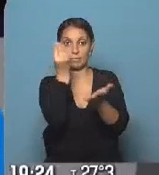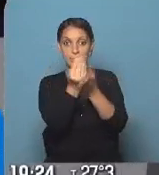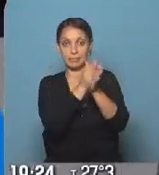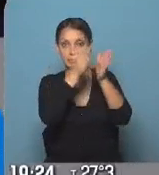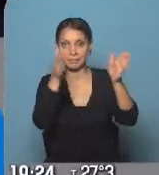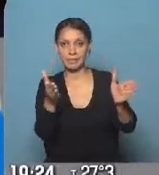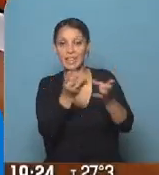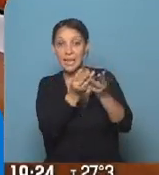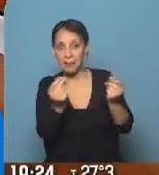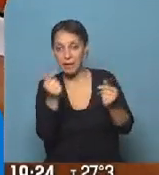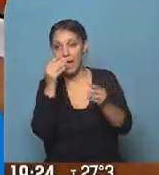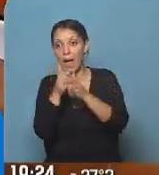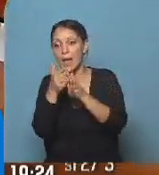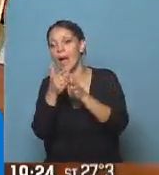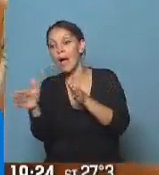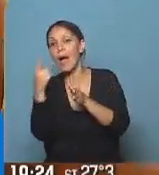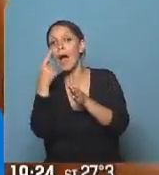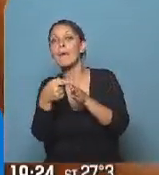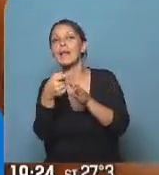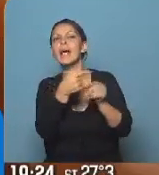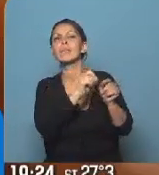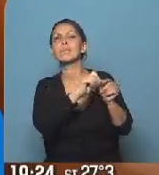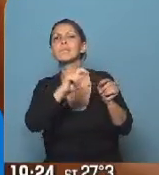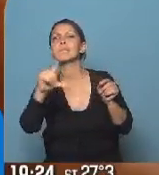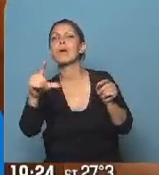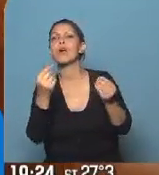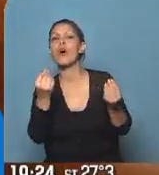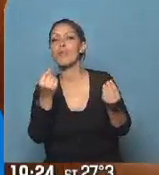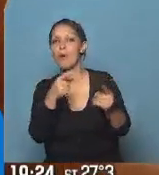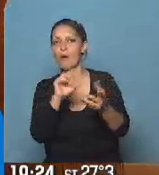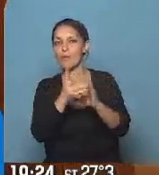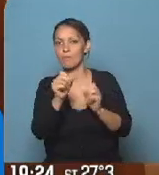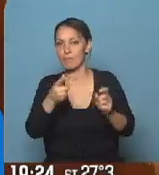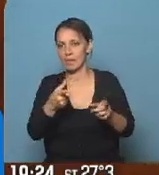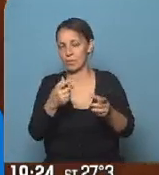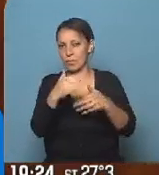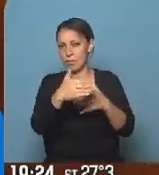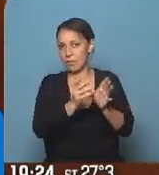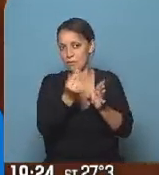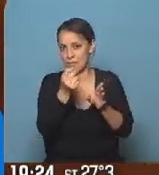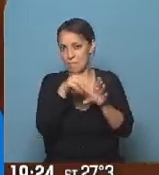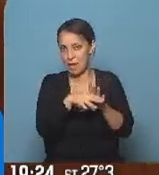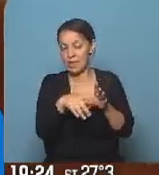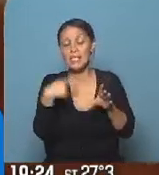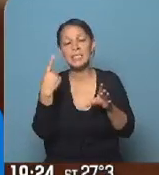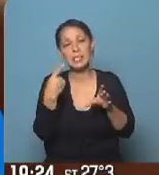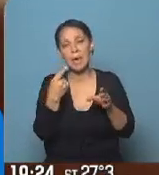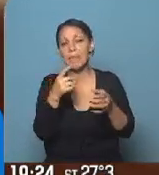tenemos dificultades y la verdad, la falta de justicia está ligado a la educación, está